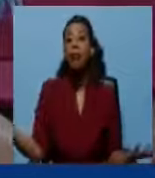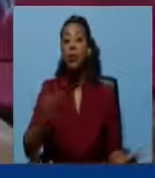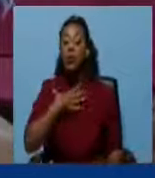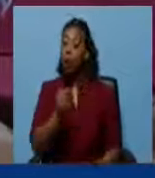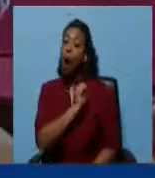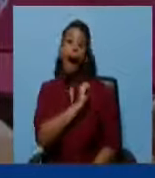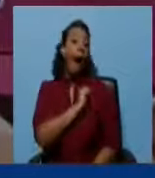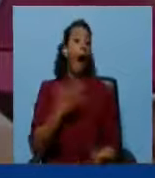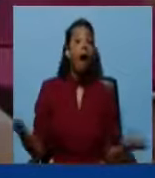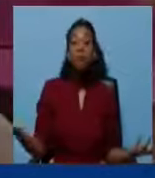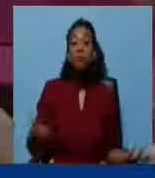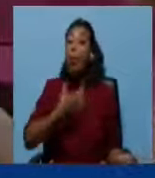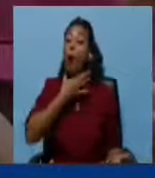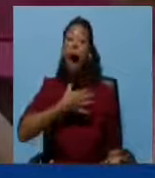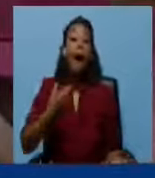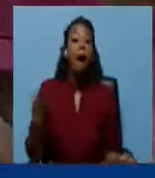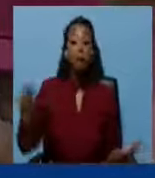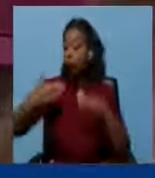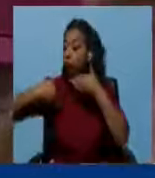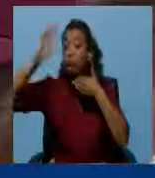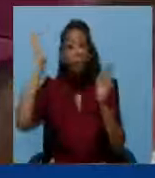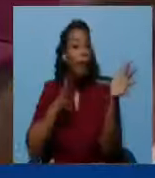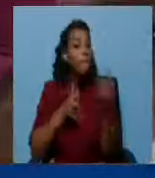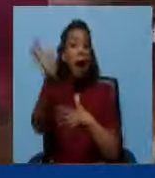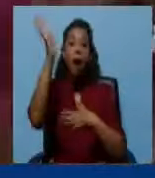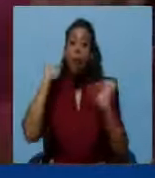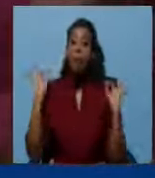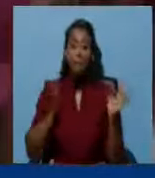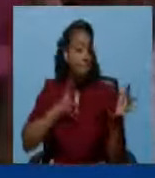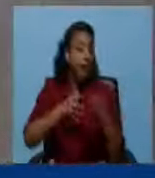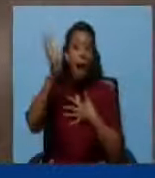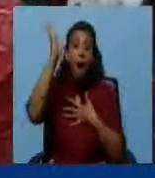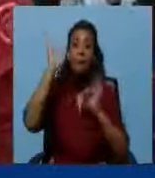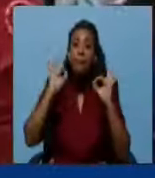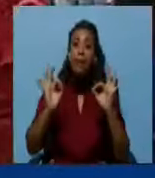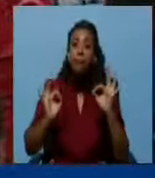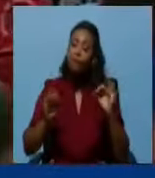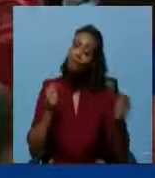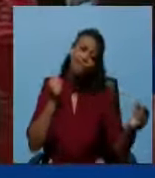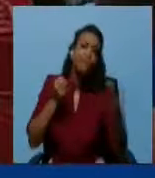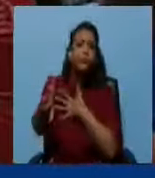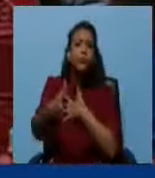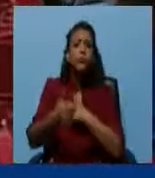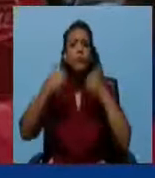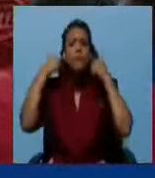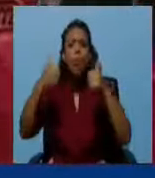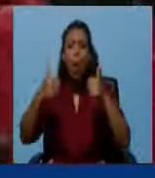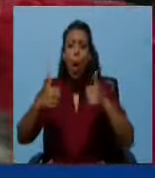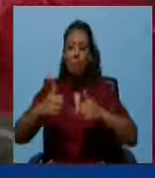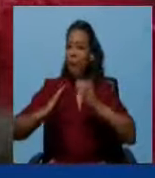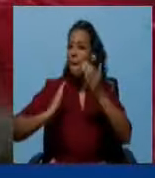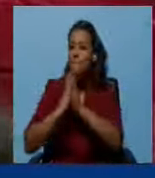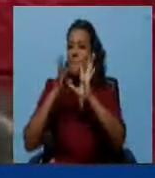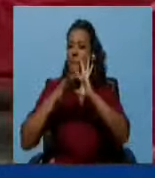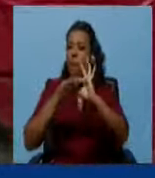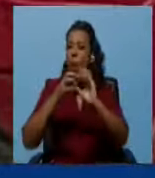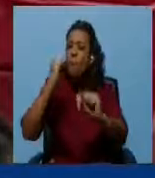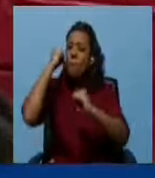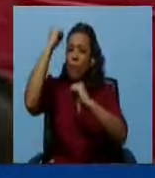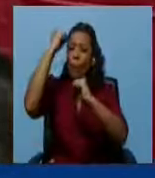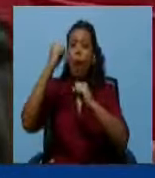cobarde y lo que voy es pa'lante y pa'lante con este pueblo. De manera indómita,